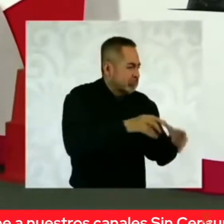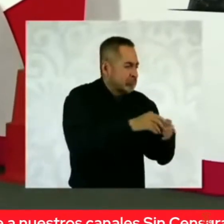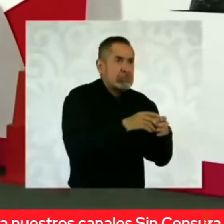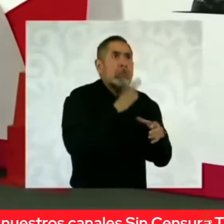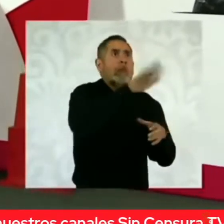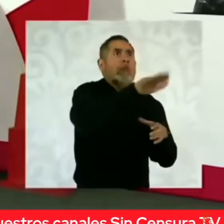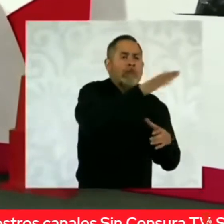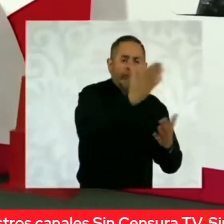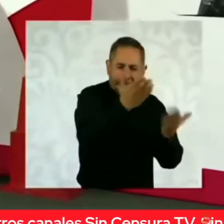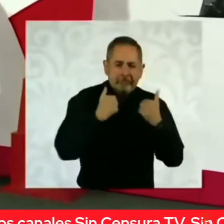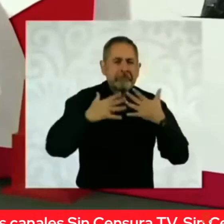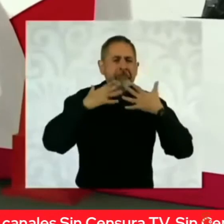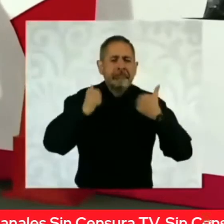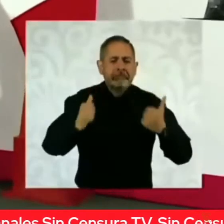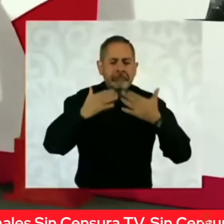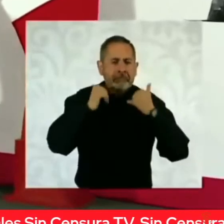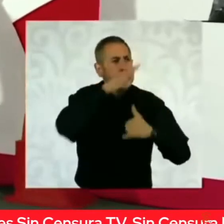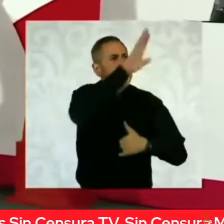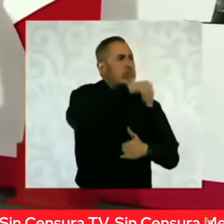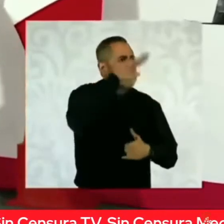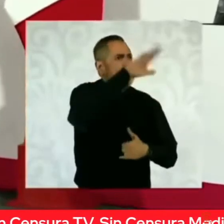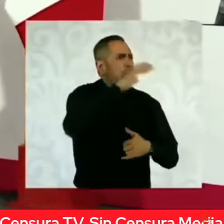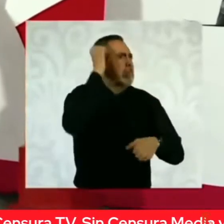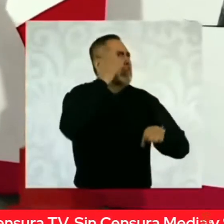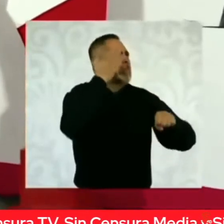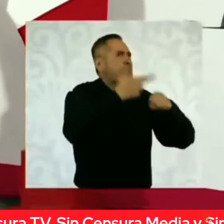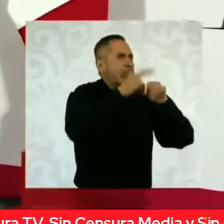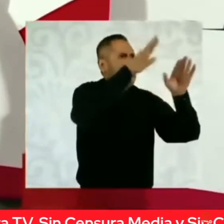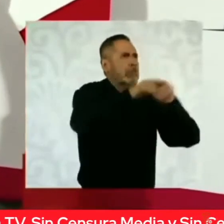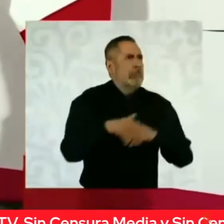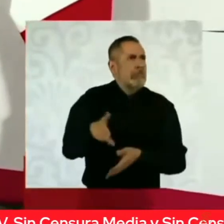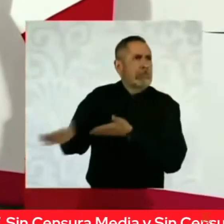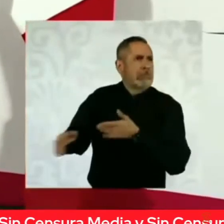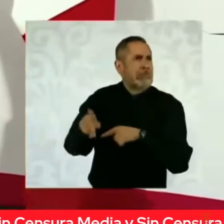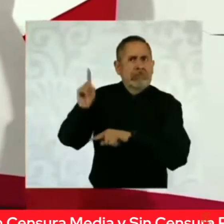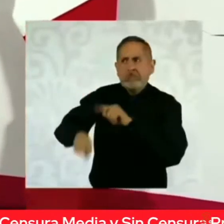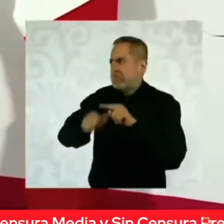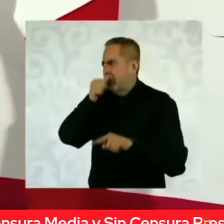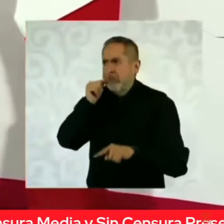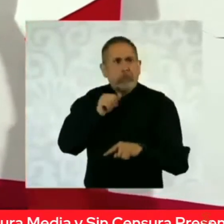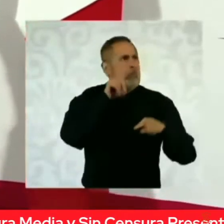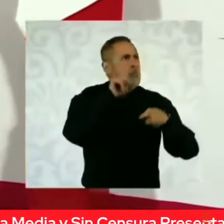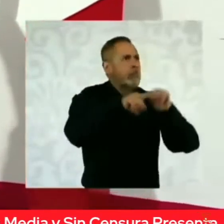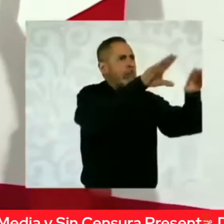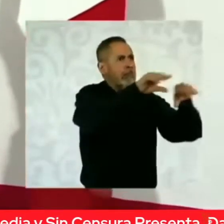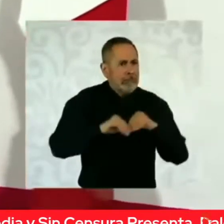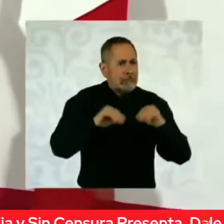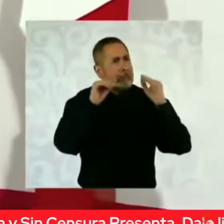Maximiliano para que viniera a gobernar México, o que aplaudían la intervención francesa.